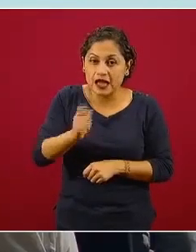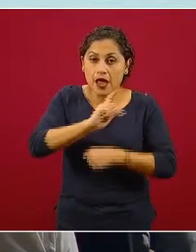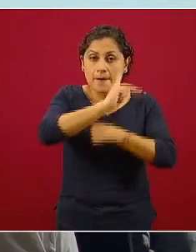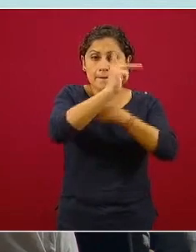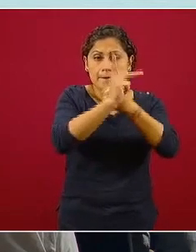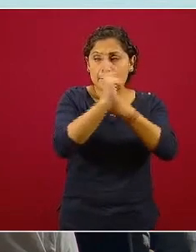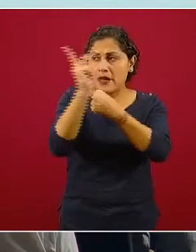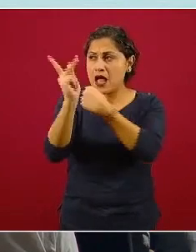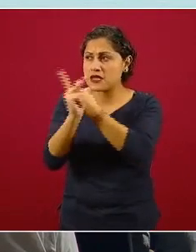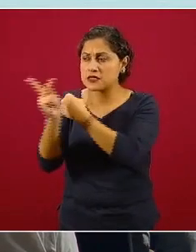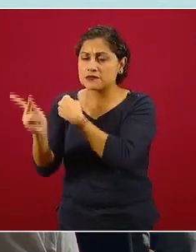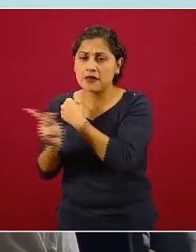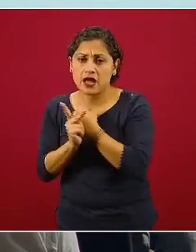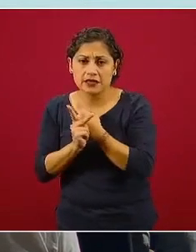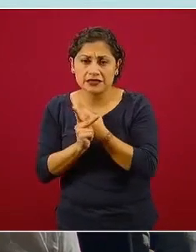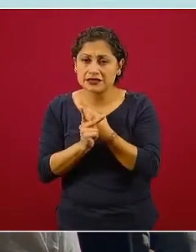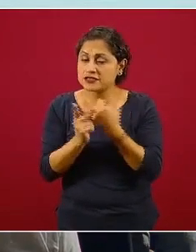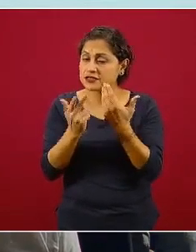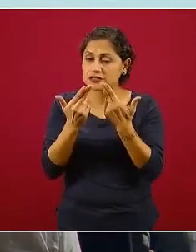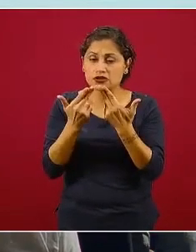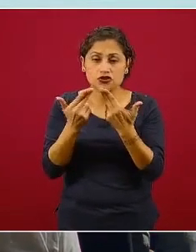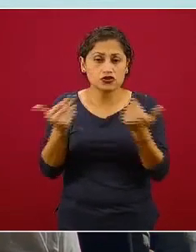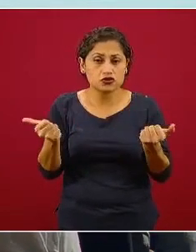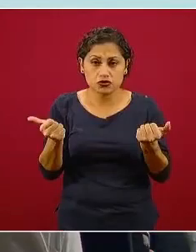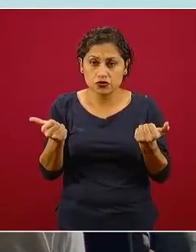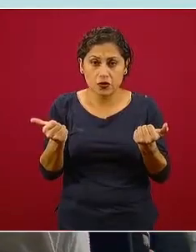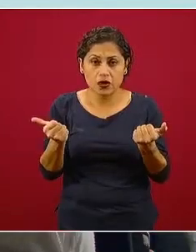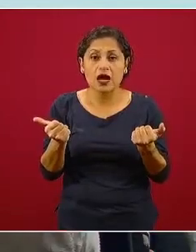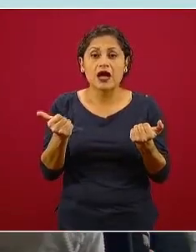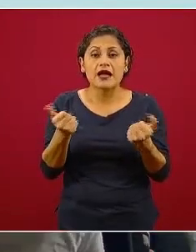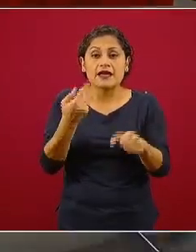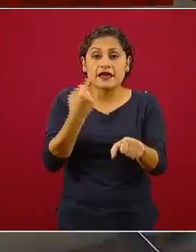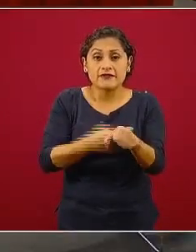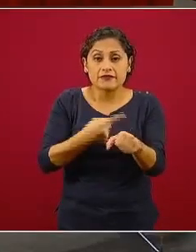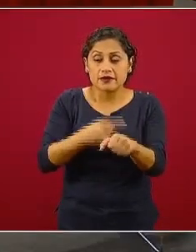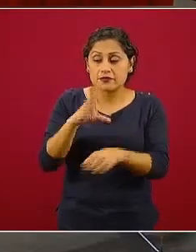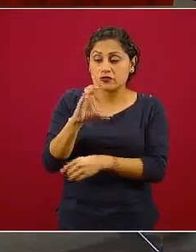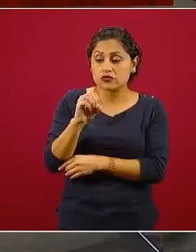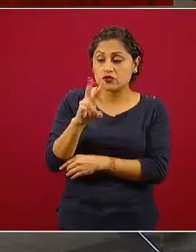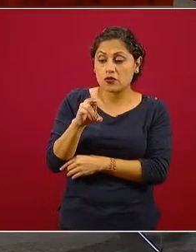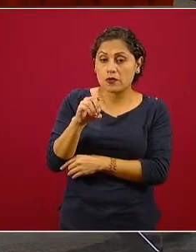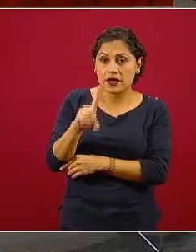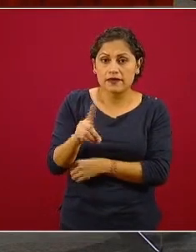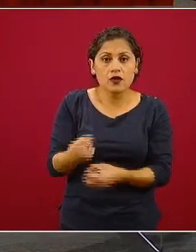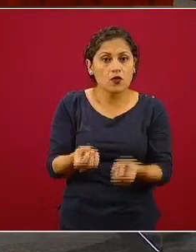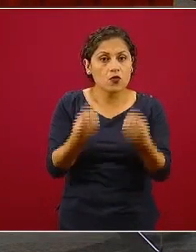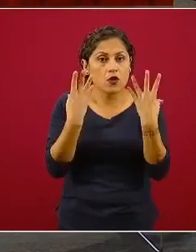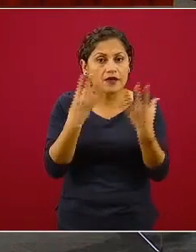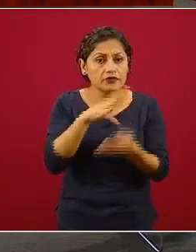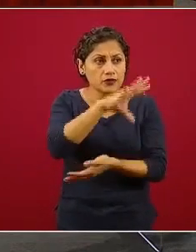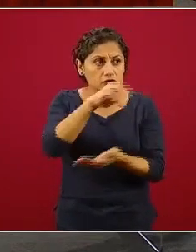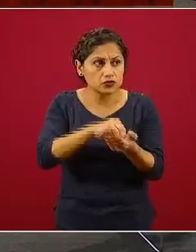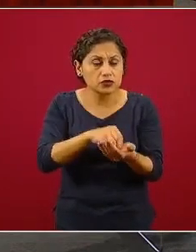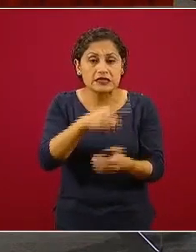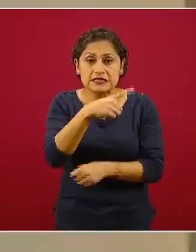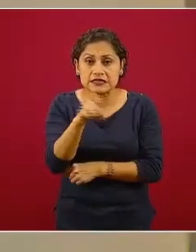puede registrar todos y cada uno de los casos de COVID que tiene en su país. Ni siquiera de